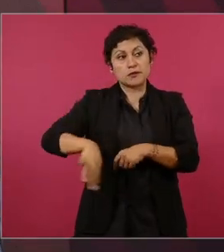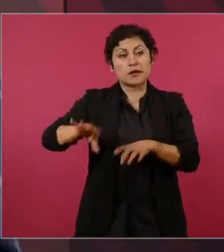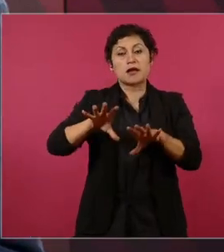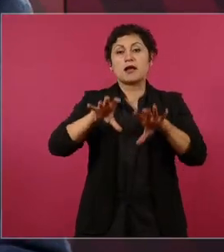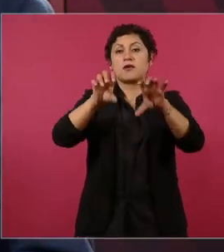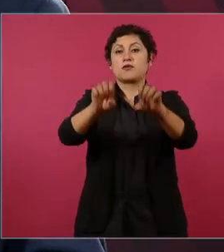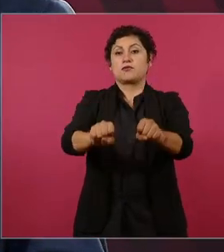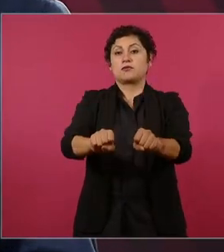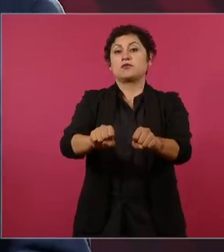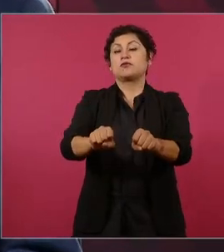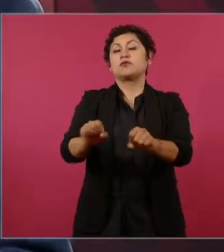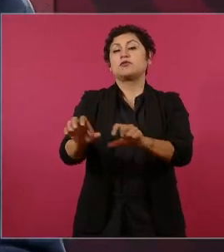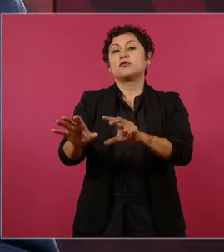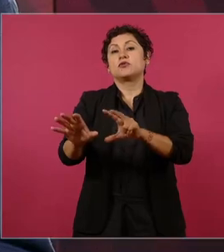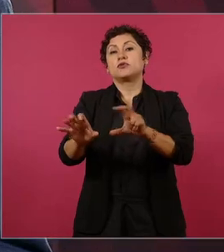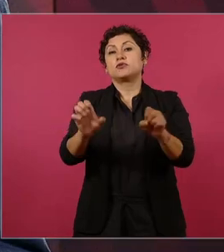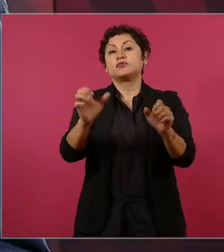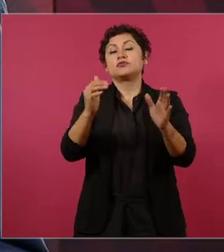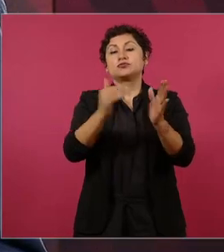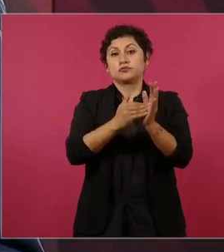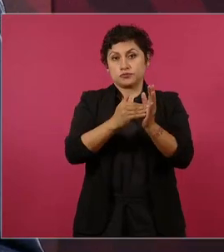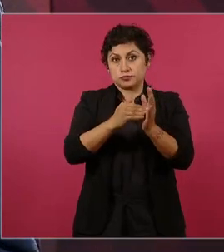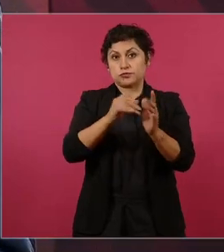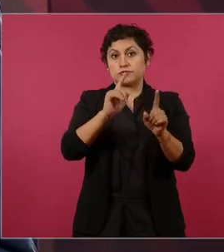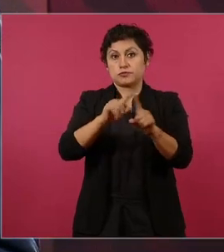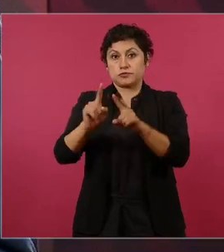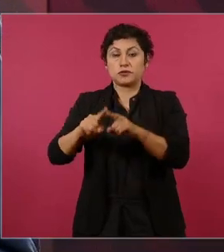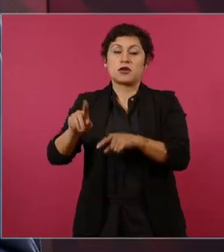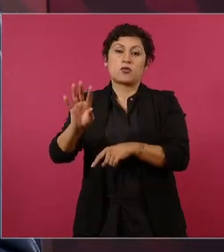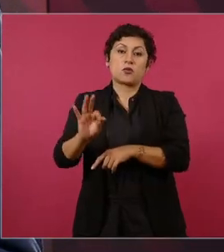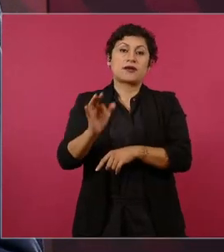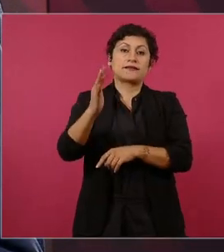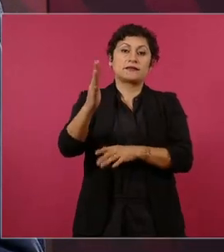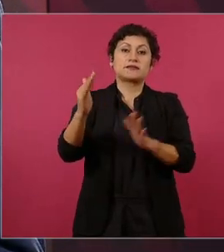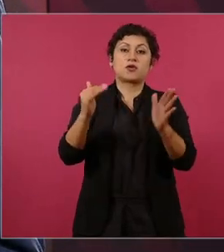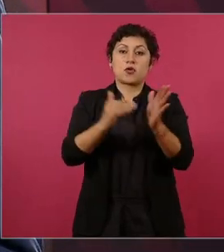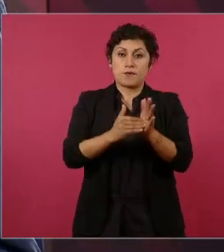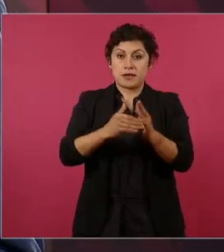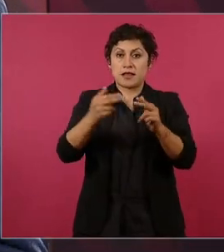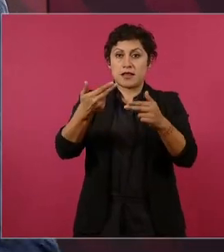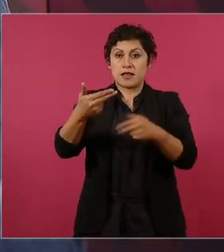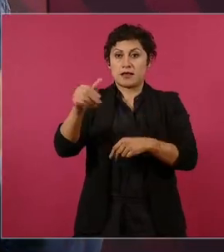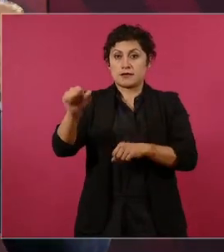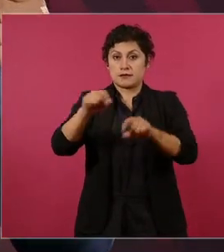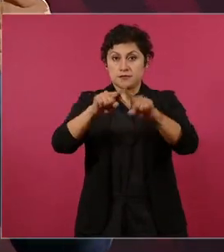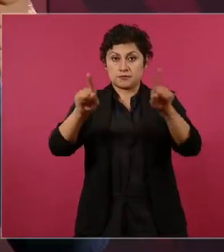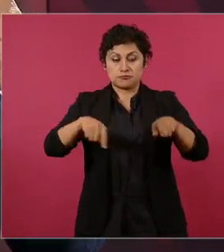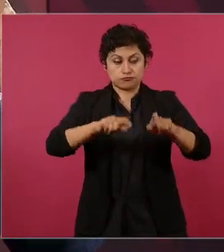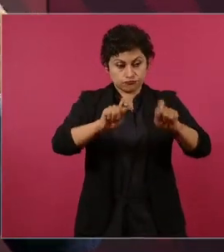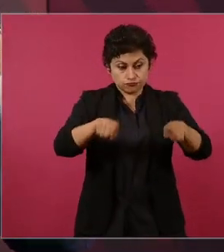se les restituyeron 45,000 hectáreas. Y